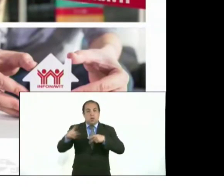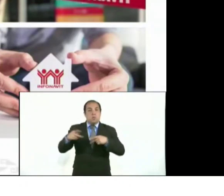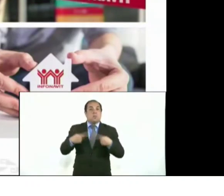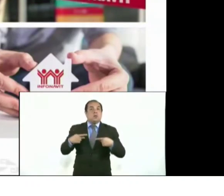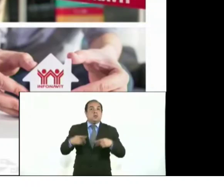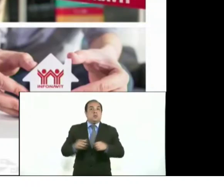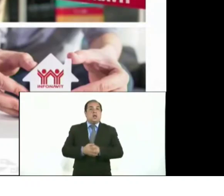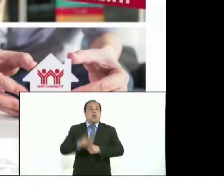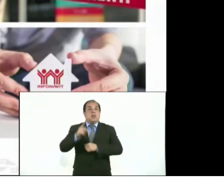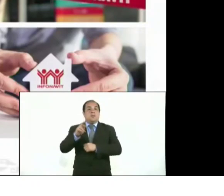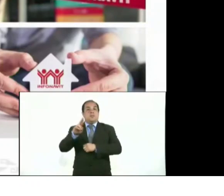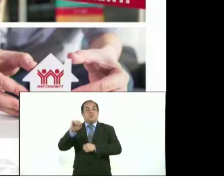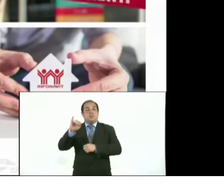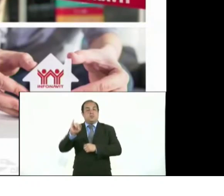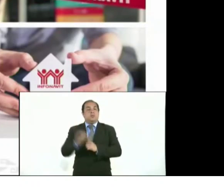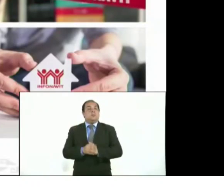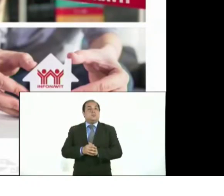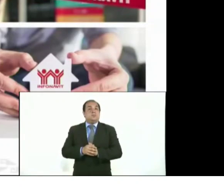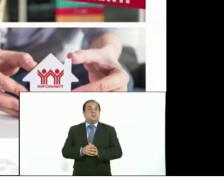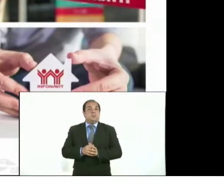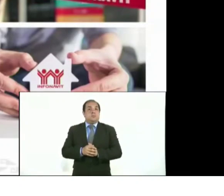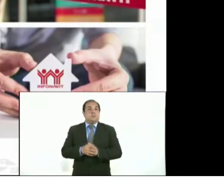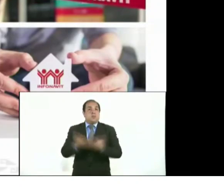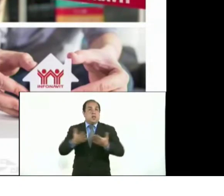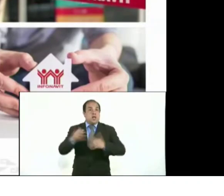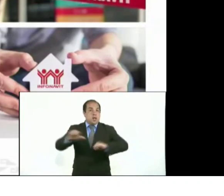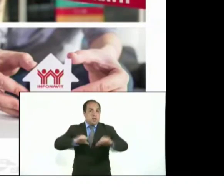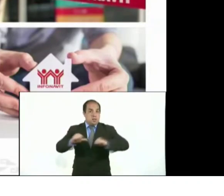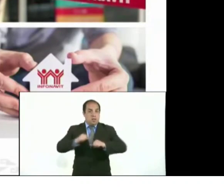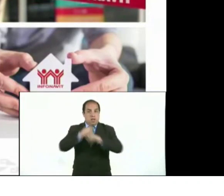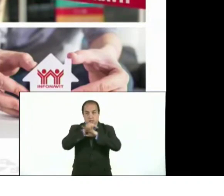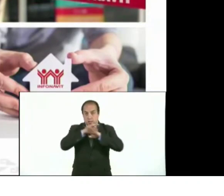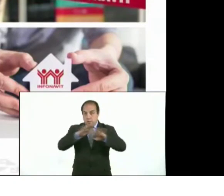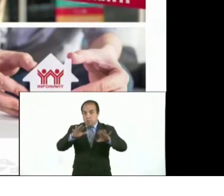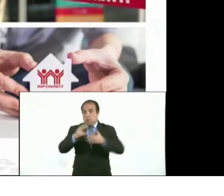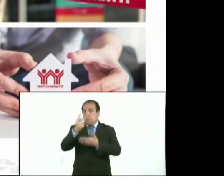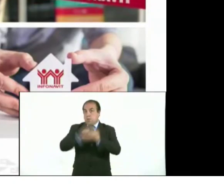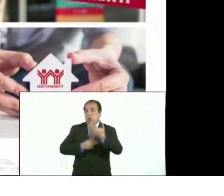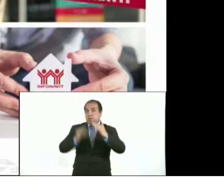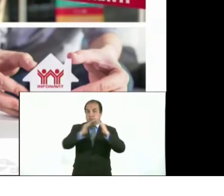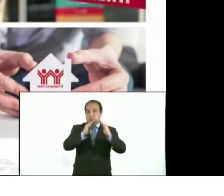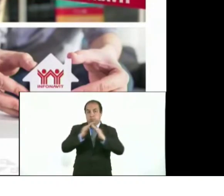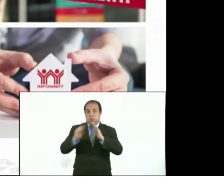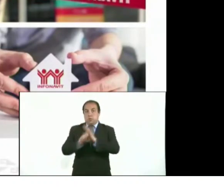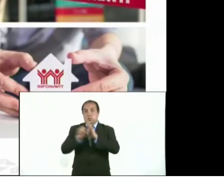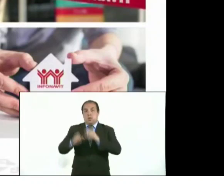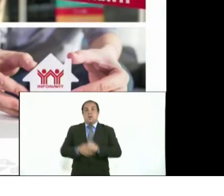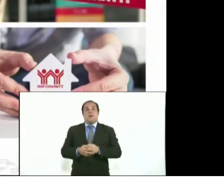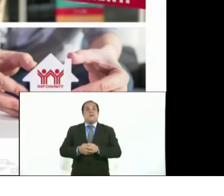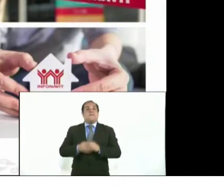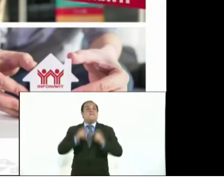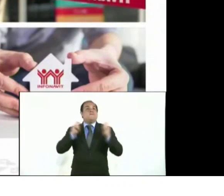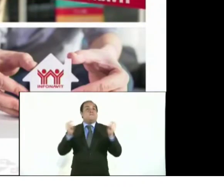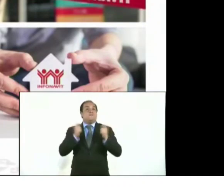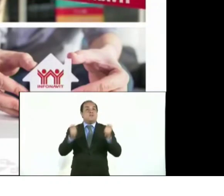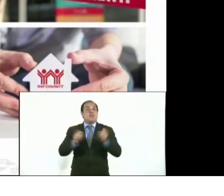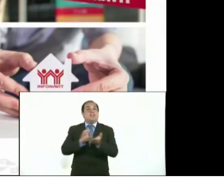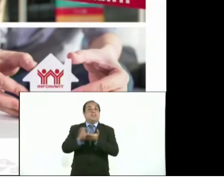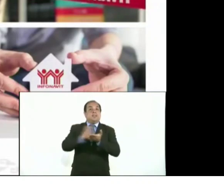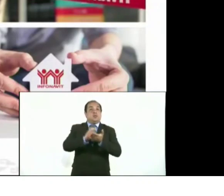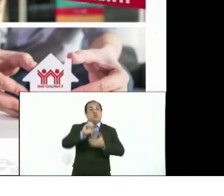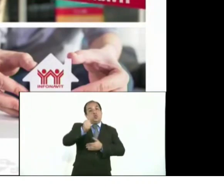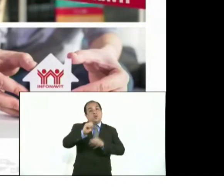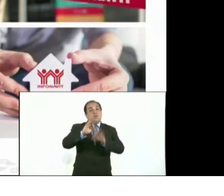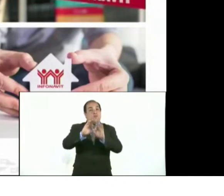PRUVI, realizar acciones de promoción de programas de vivienda como ferias de crédito u otros mecanismos que